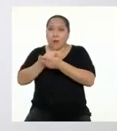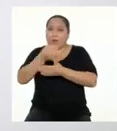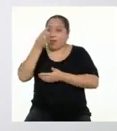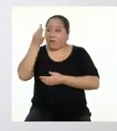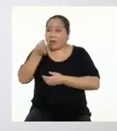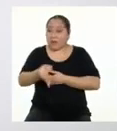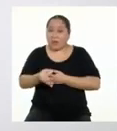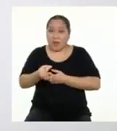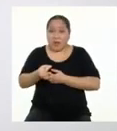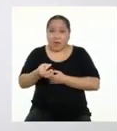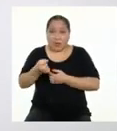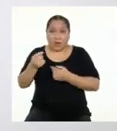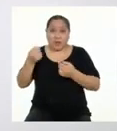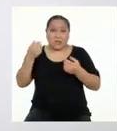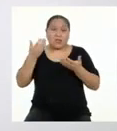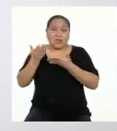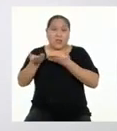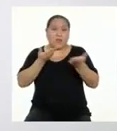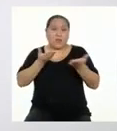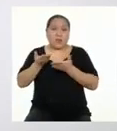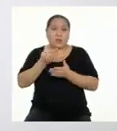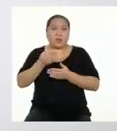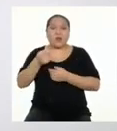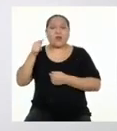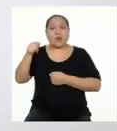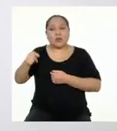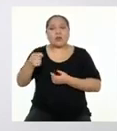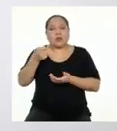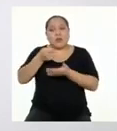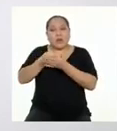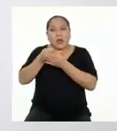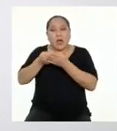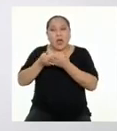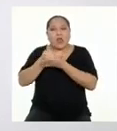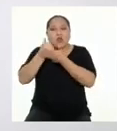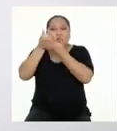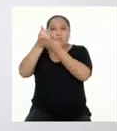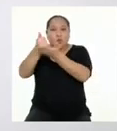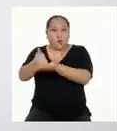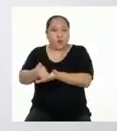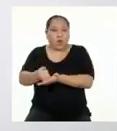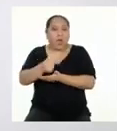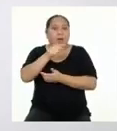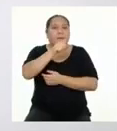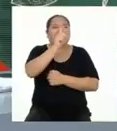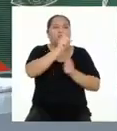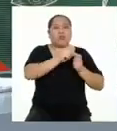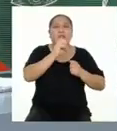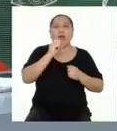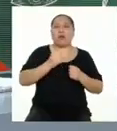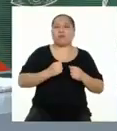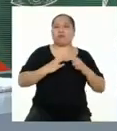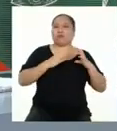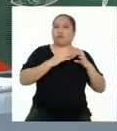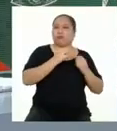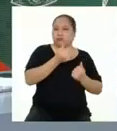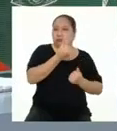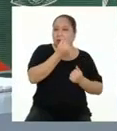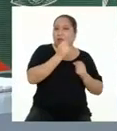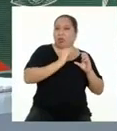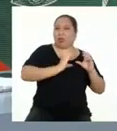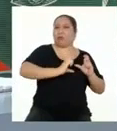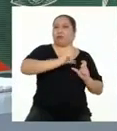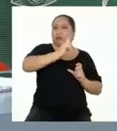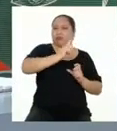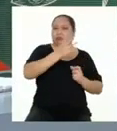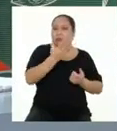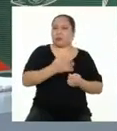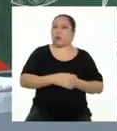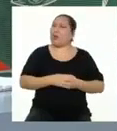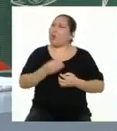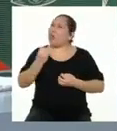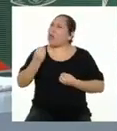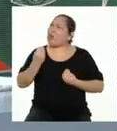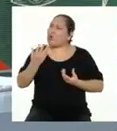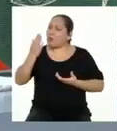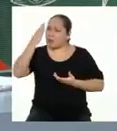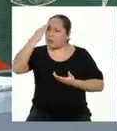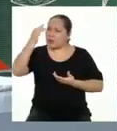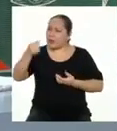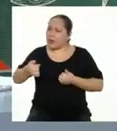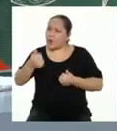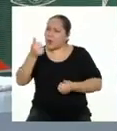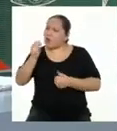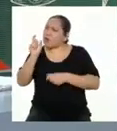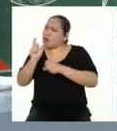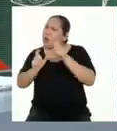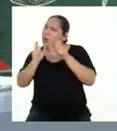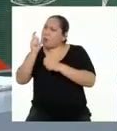de servicio y obtengan un mayor subsidio que la población de mejores ingresos. ¡Wow! ¿Y cómo identifican quiénes